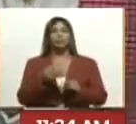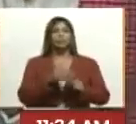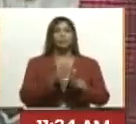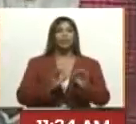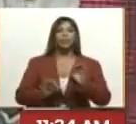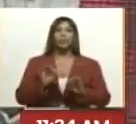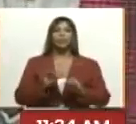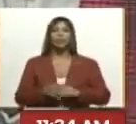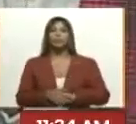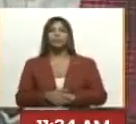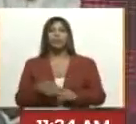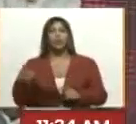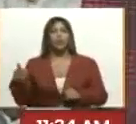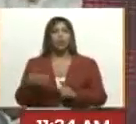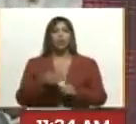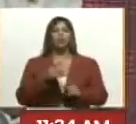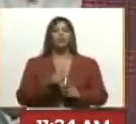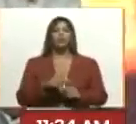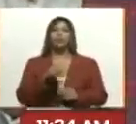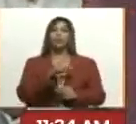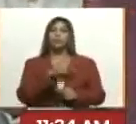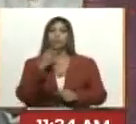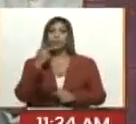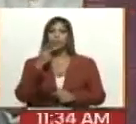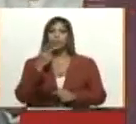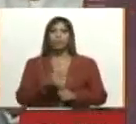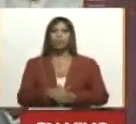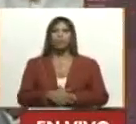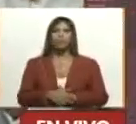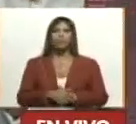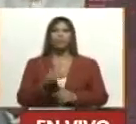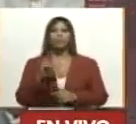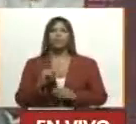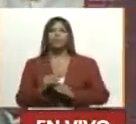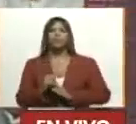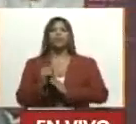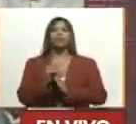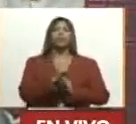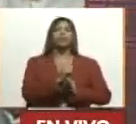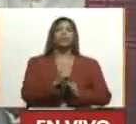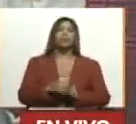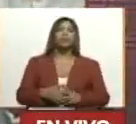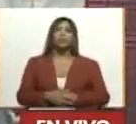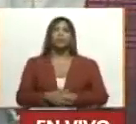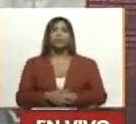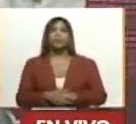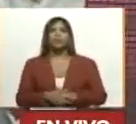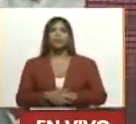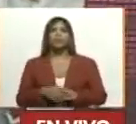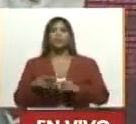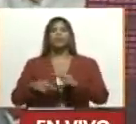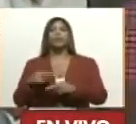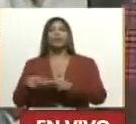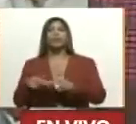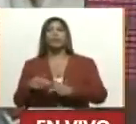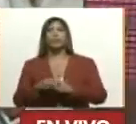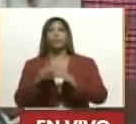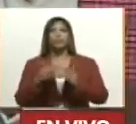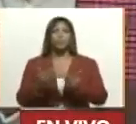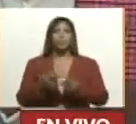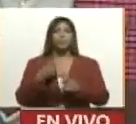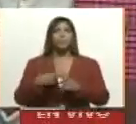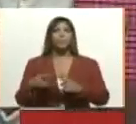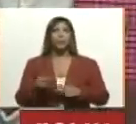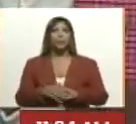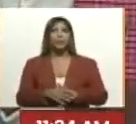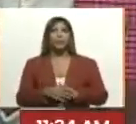jurídica contra funcionarios políticos, además líderes que generan revoluciones en el mundo, pero que